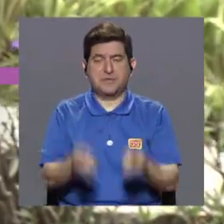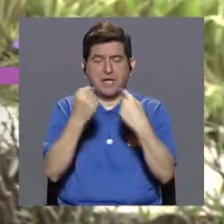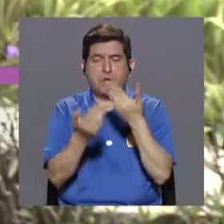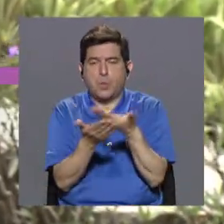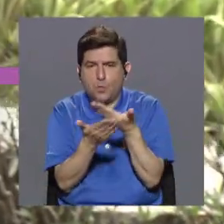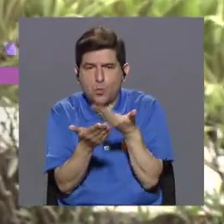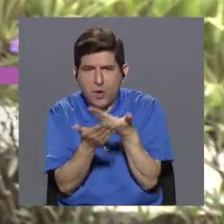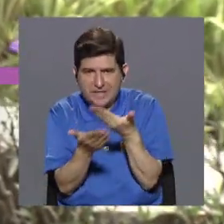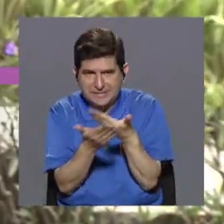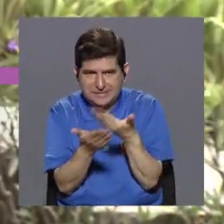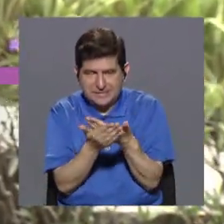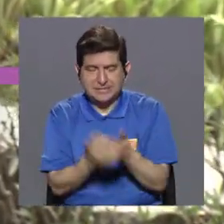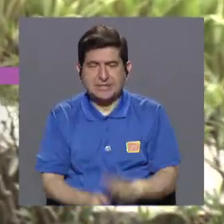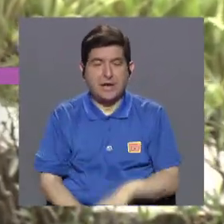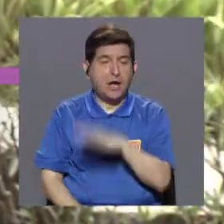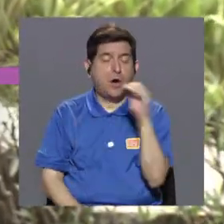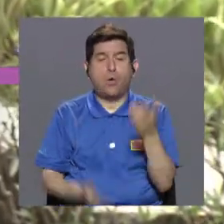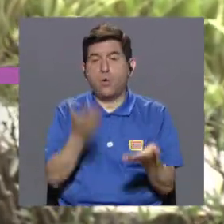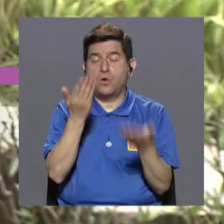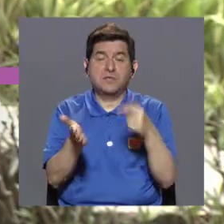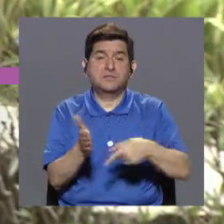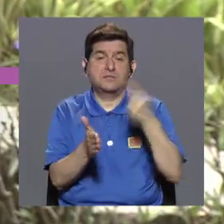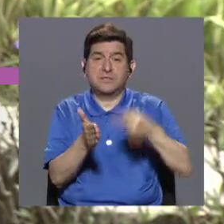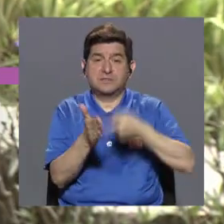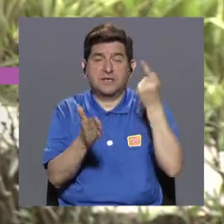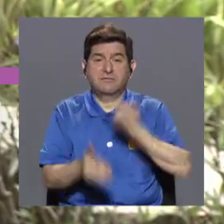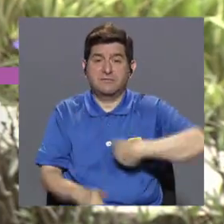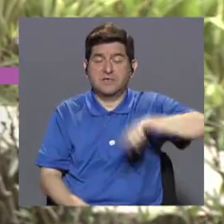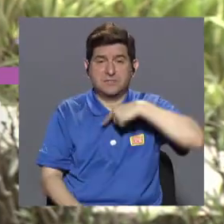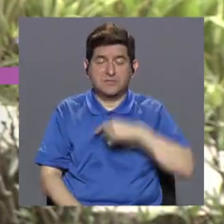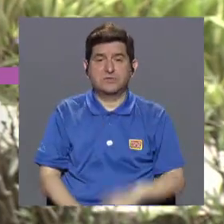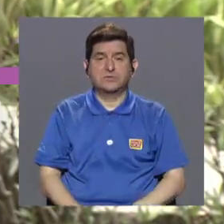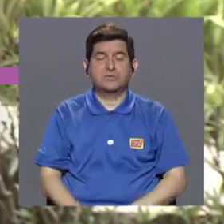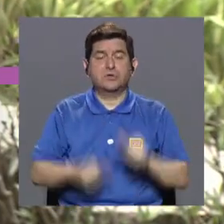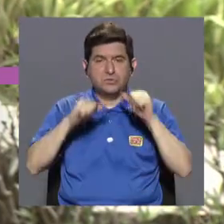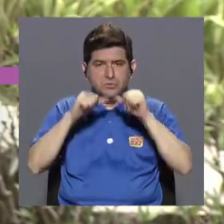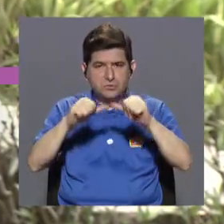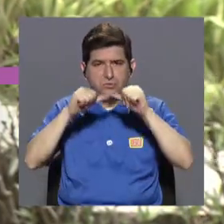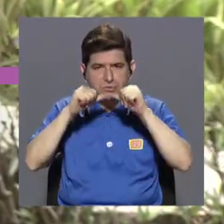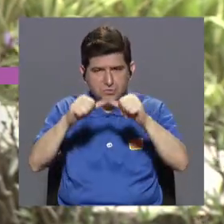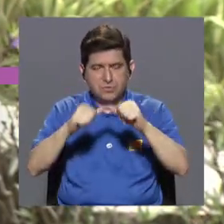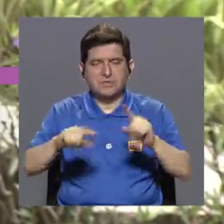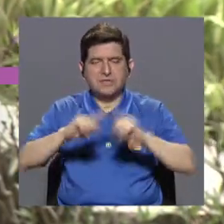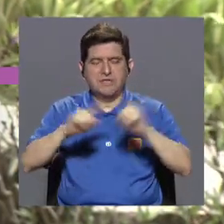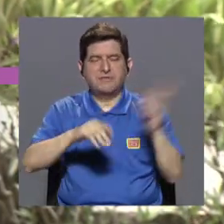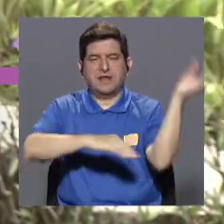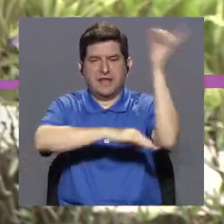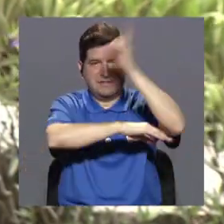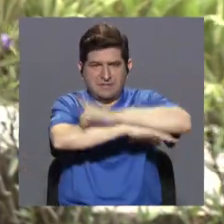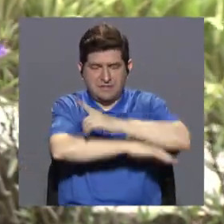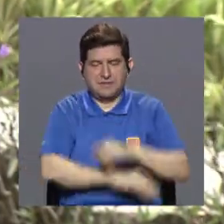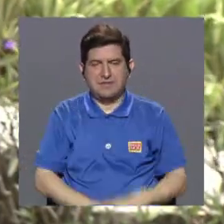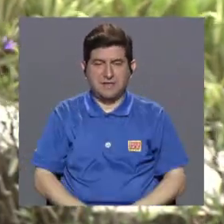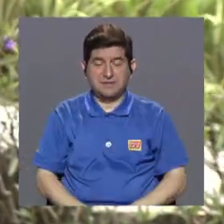muestra o incluso en algunos casos podemos hacer seriadas en varios días alternos, porque algunas